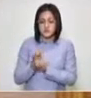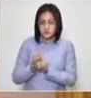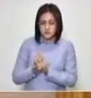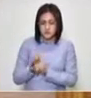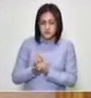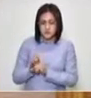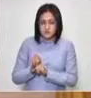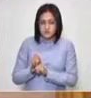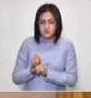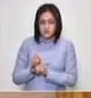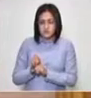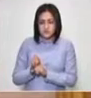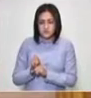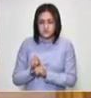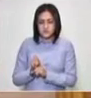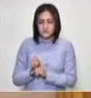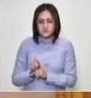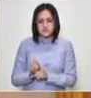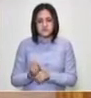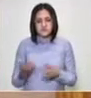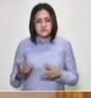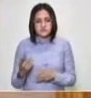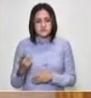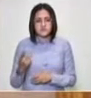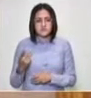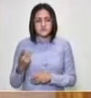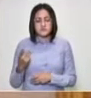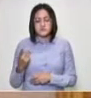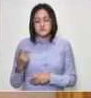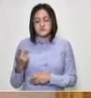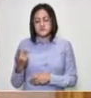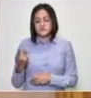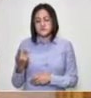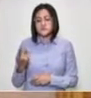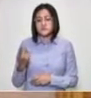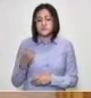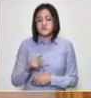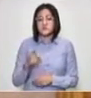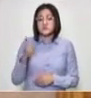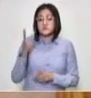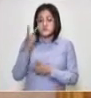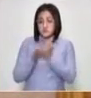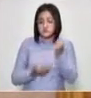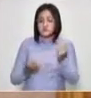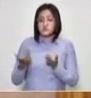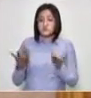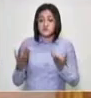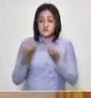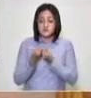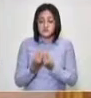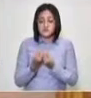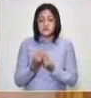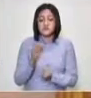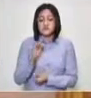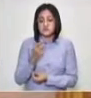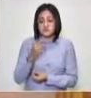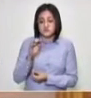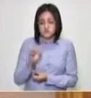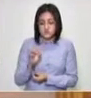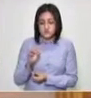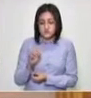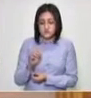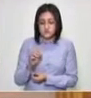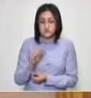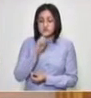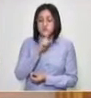investigación en la cual participan 2 fiscalías especializadas de la institución: la